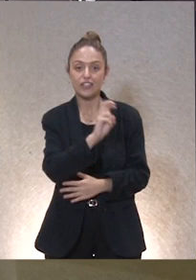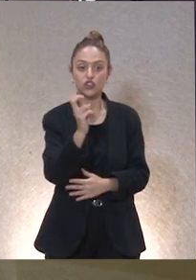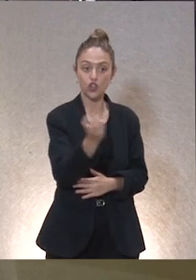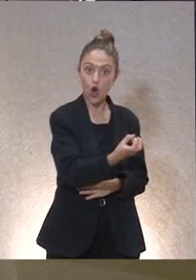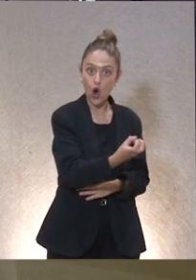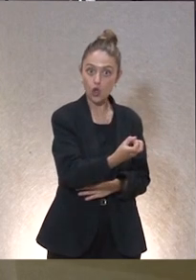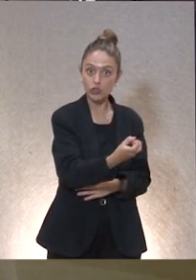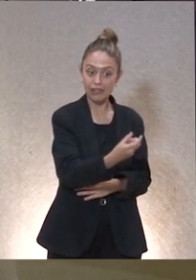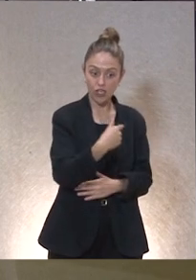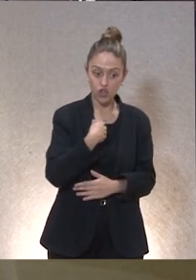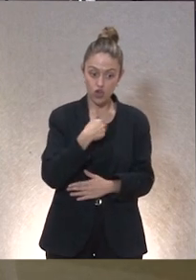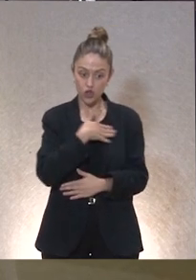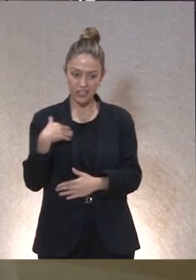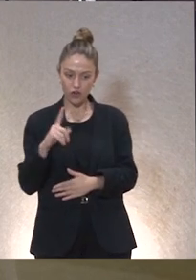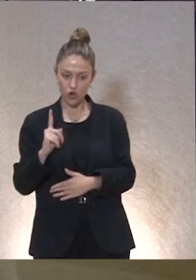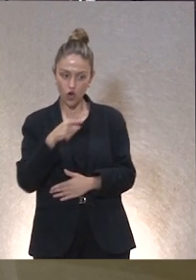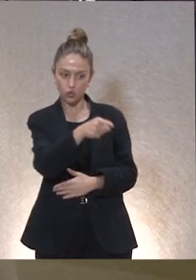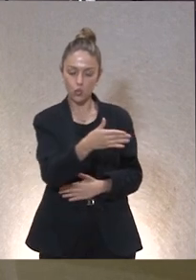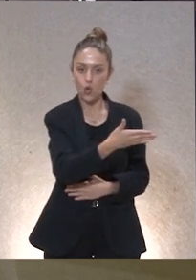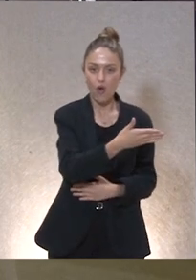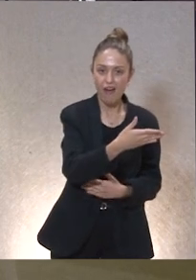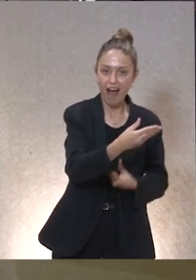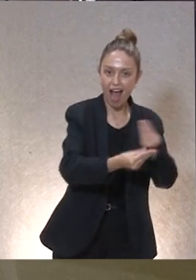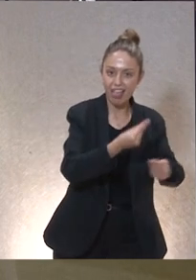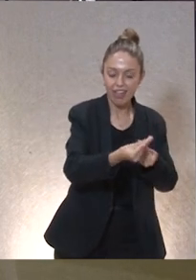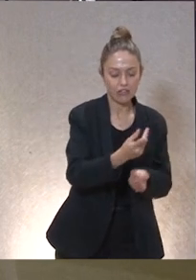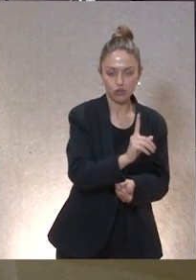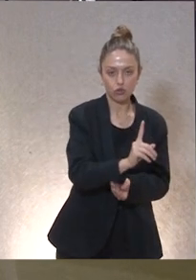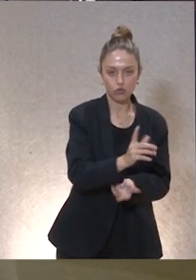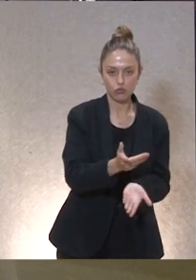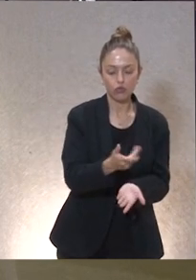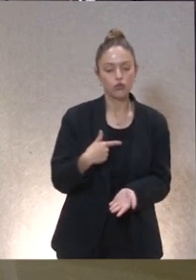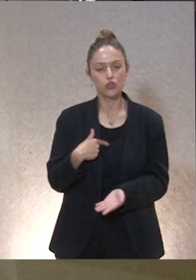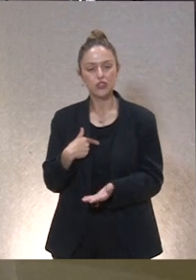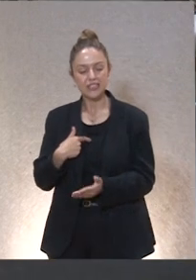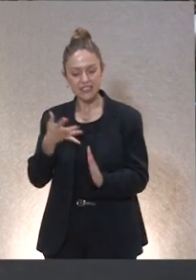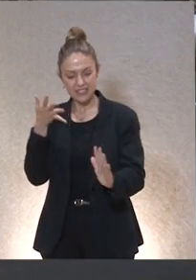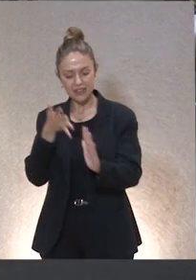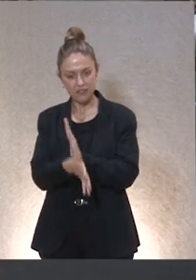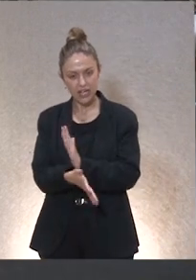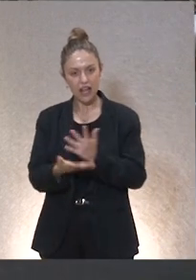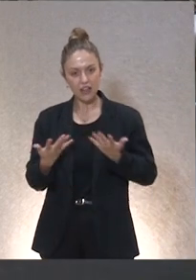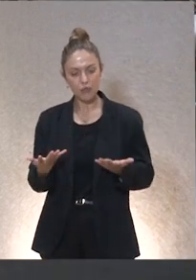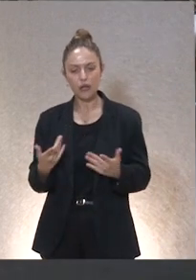no quieras que te hagan a ti son conceptos sencillos profundos que todos conocemos que luego es un poco más difícil de